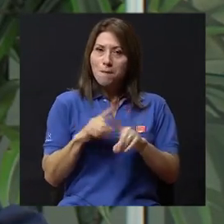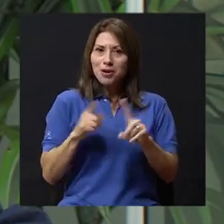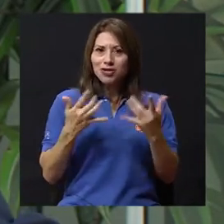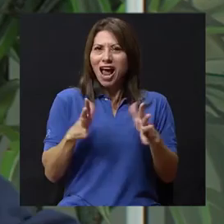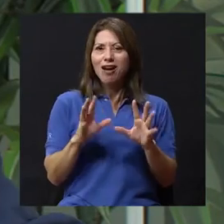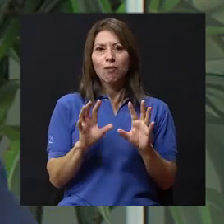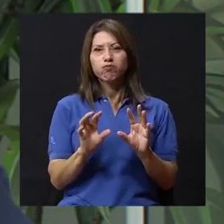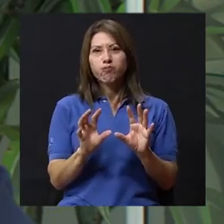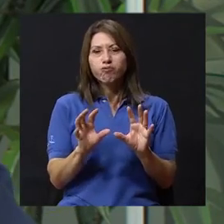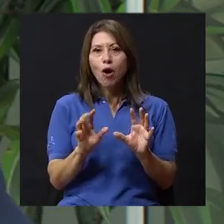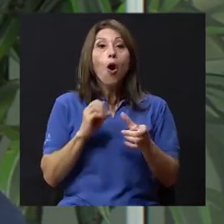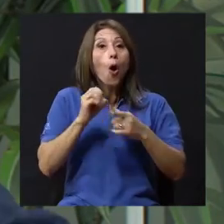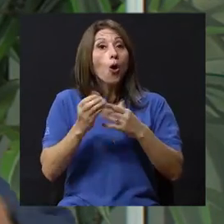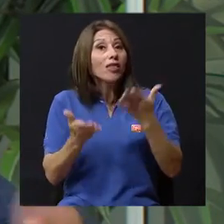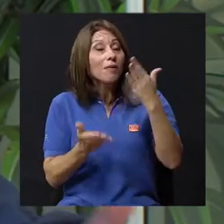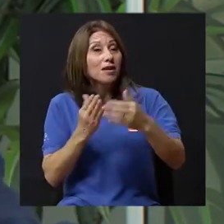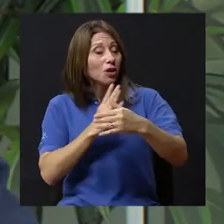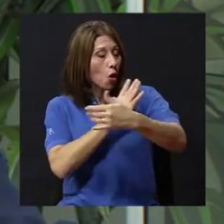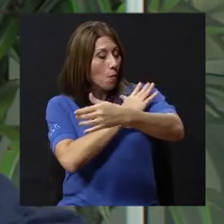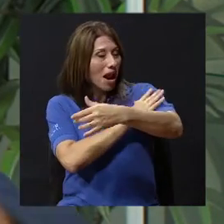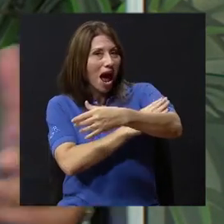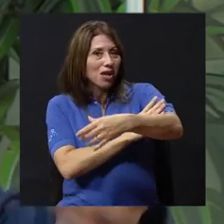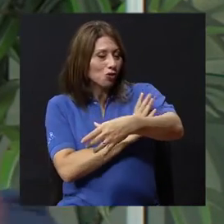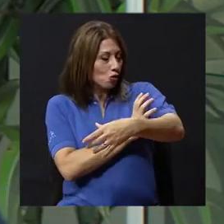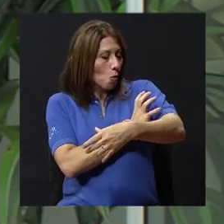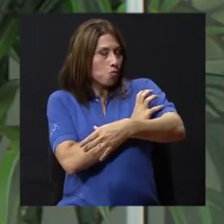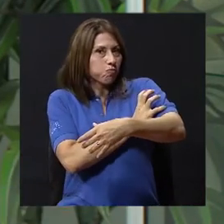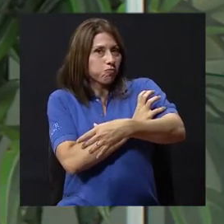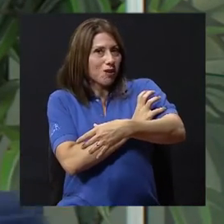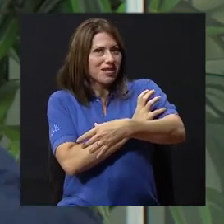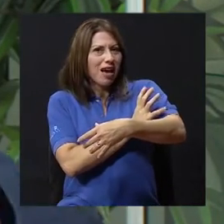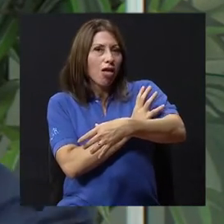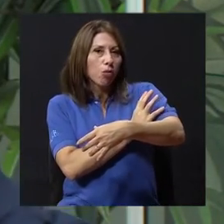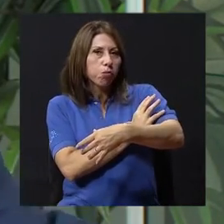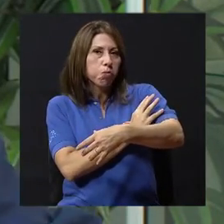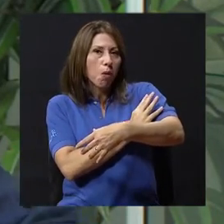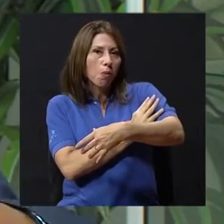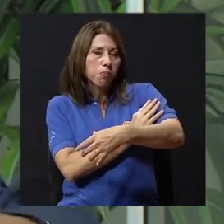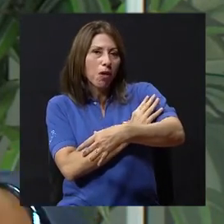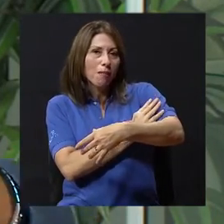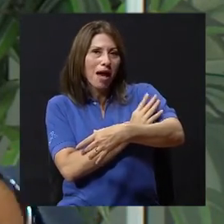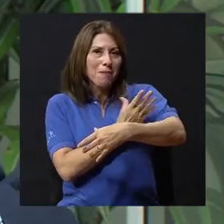pronto los brazos, lo que uno dice popularmente, los ratones, ¿verdad? Ya son un poquito